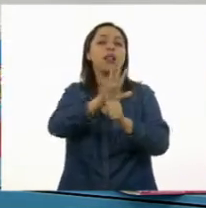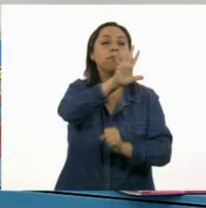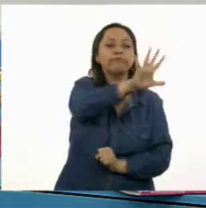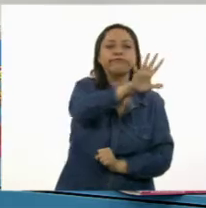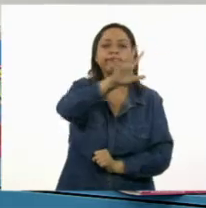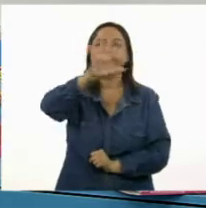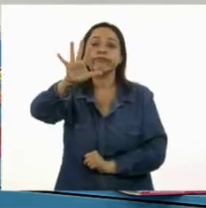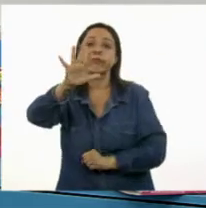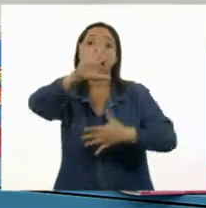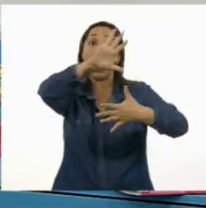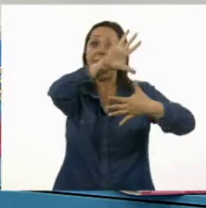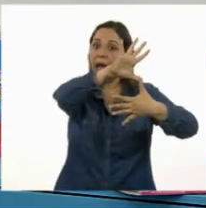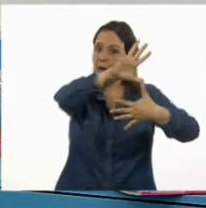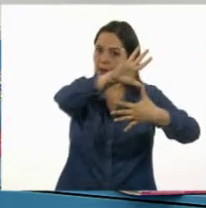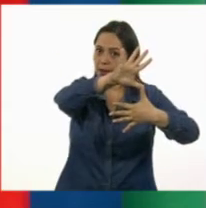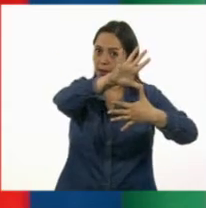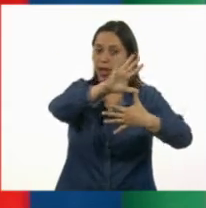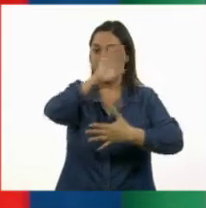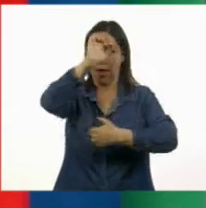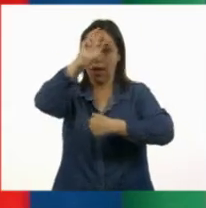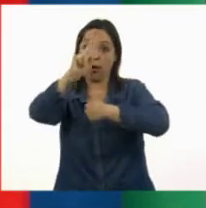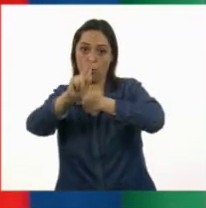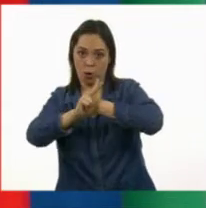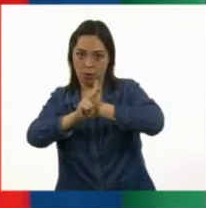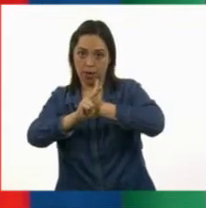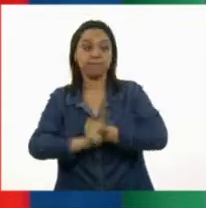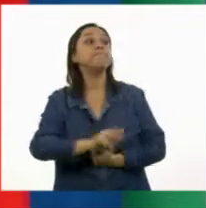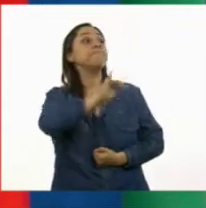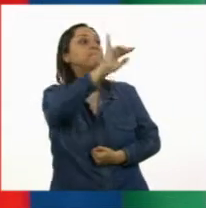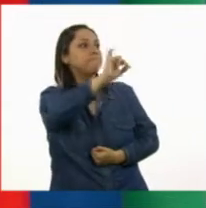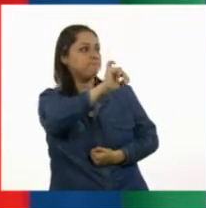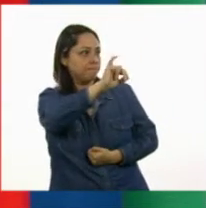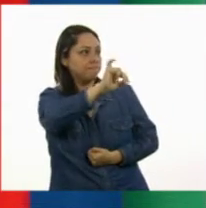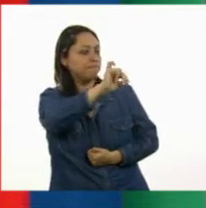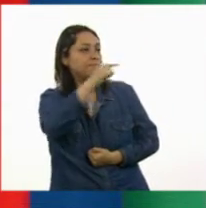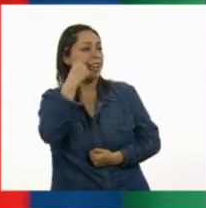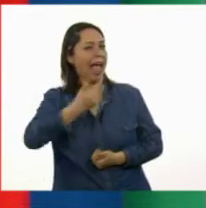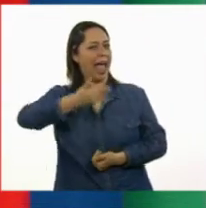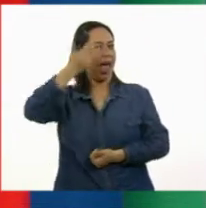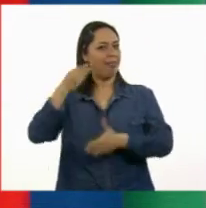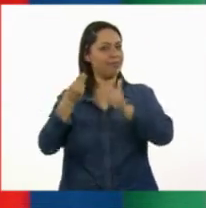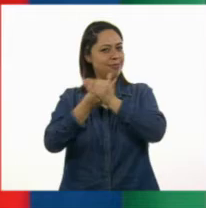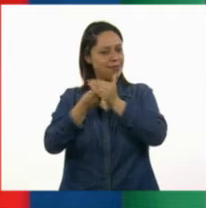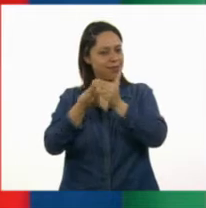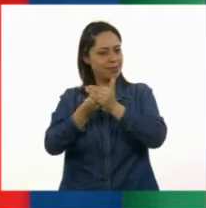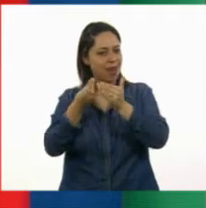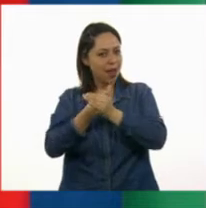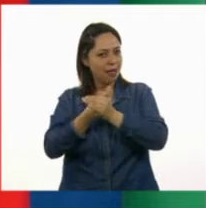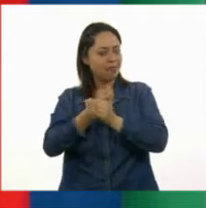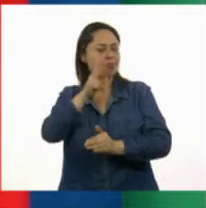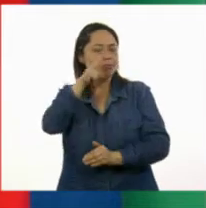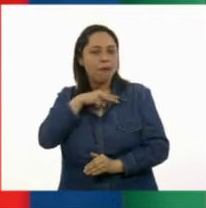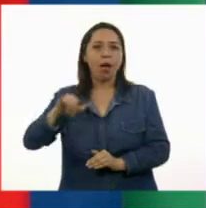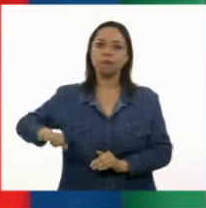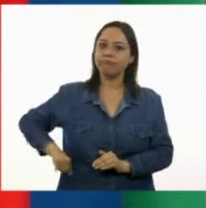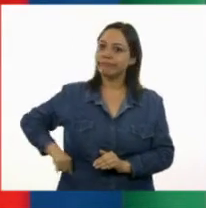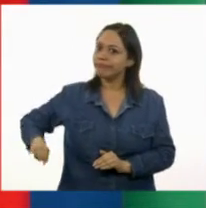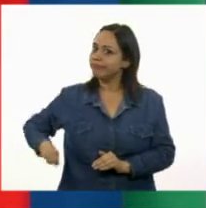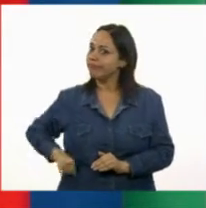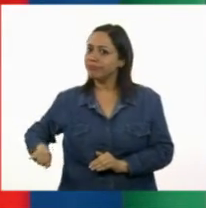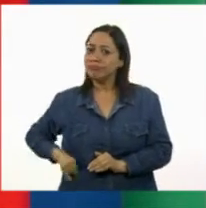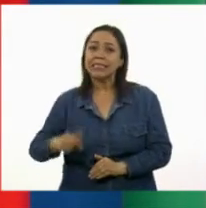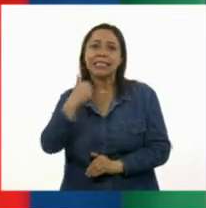de América y Europa. Sí, maestro, pues a partir de las clases anteriores nos quedamos muy interesados en saber